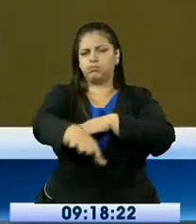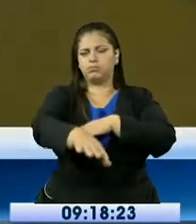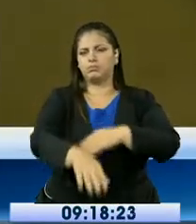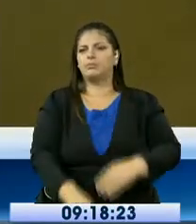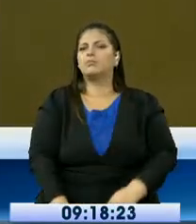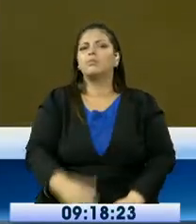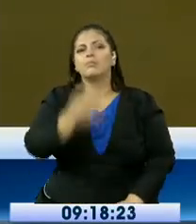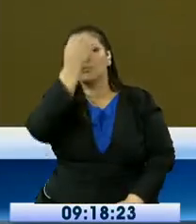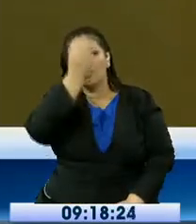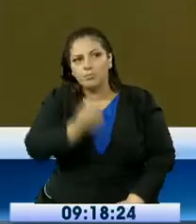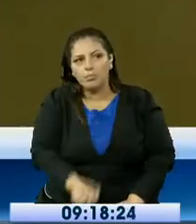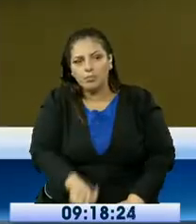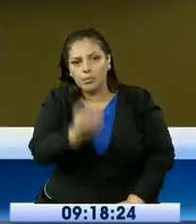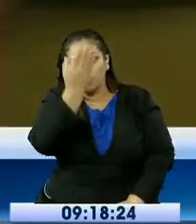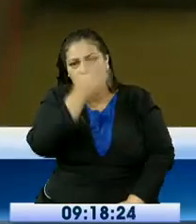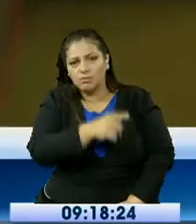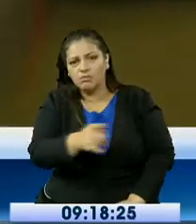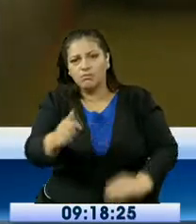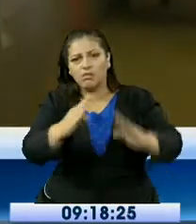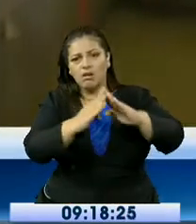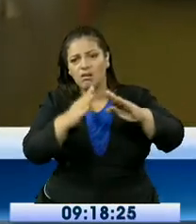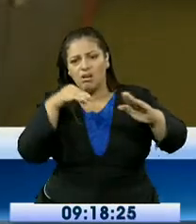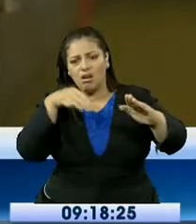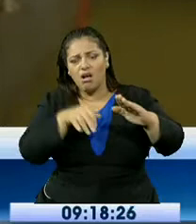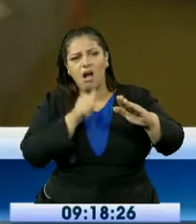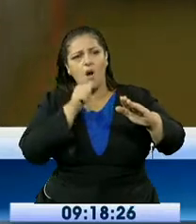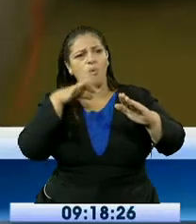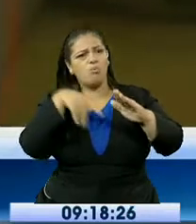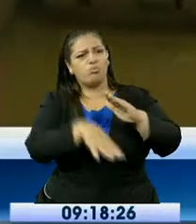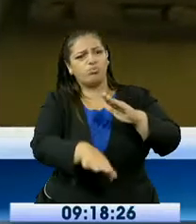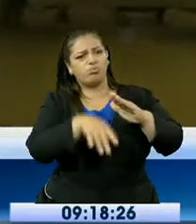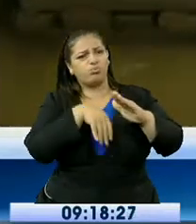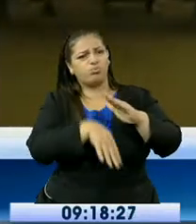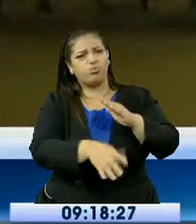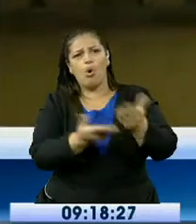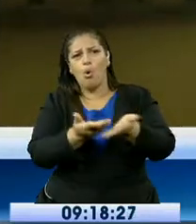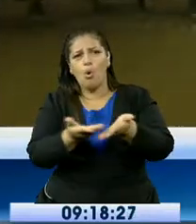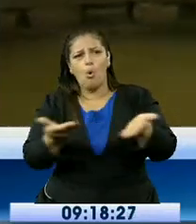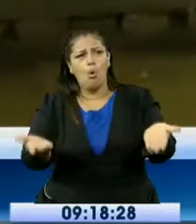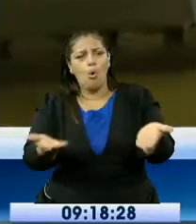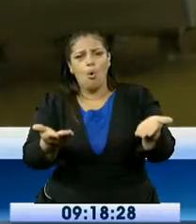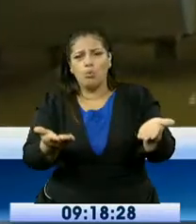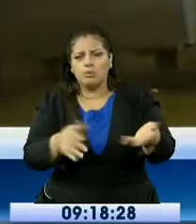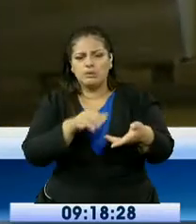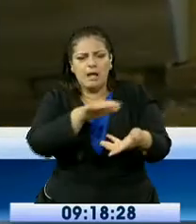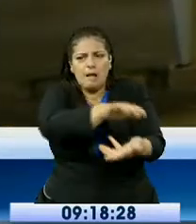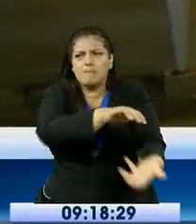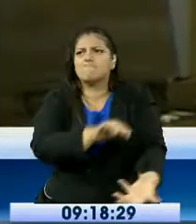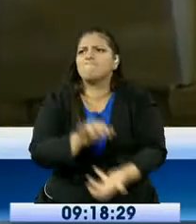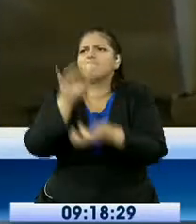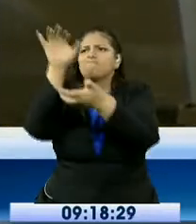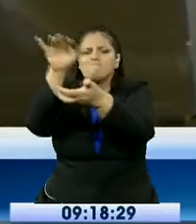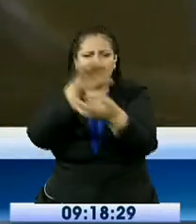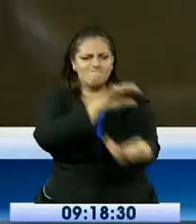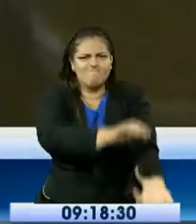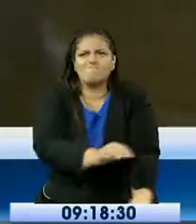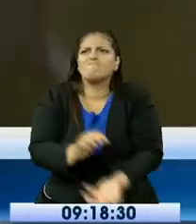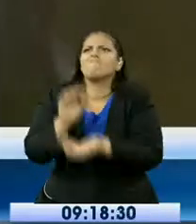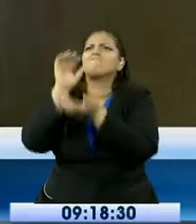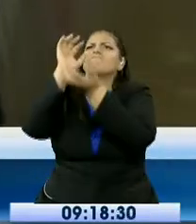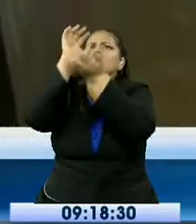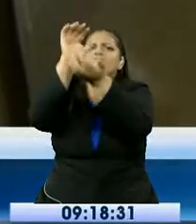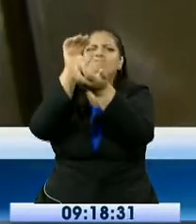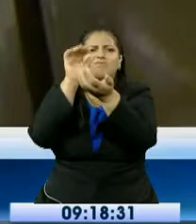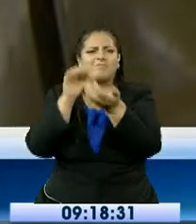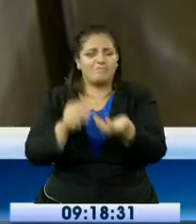visto afectada. Vemos que incluso sus cosas, sus electrodomésticos, ha tenido que levantarlos, colocarlos sobre las